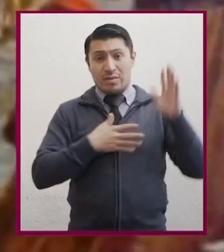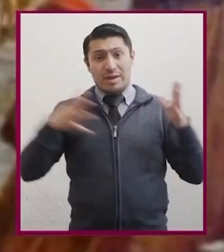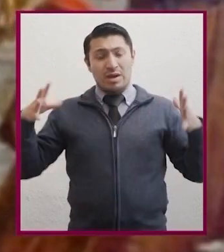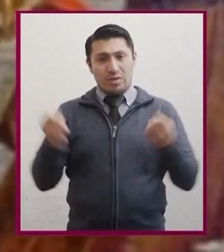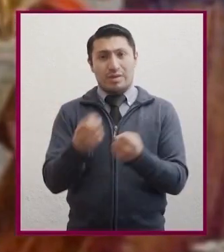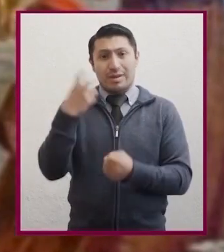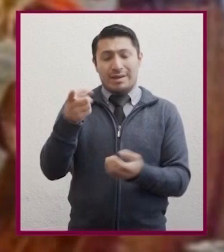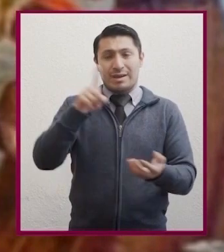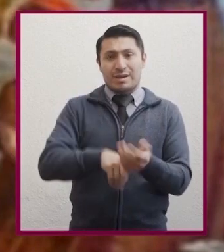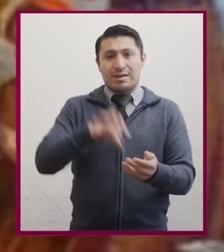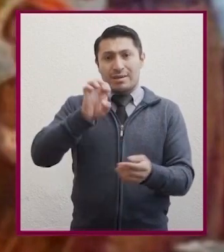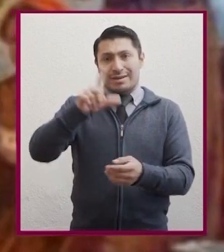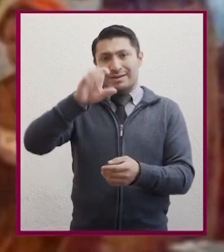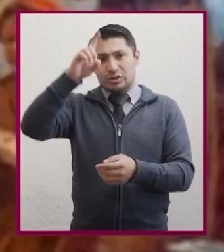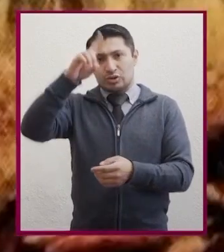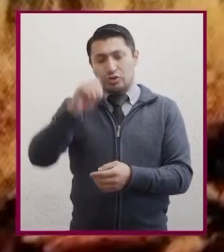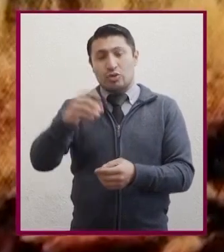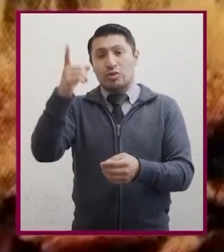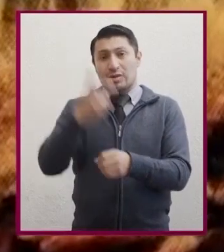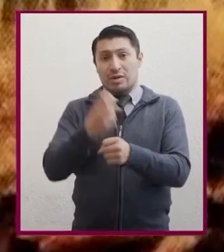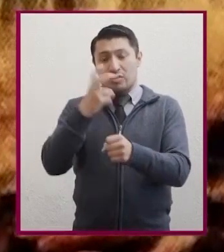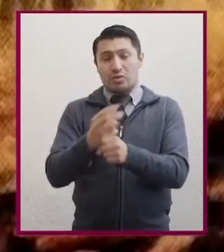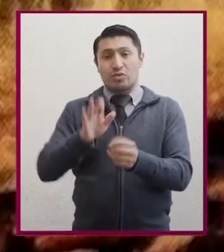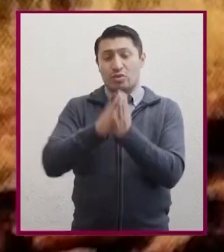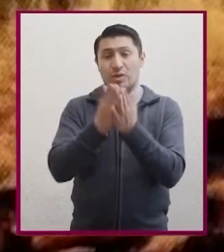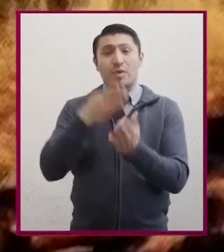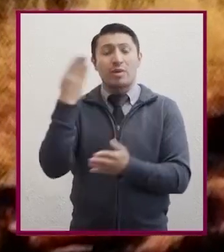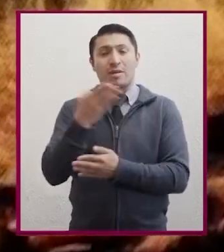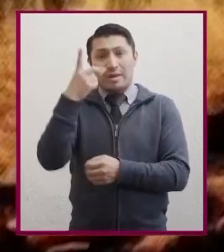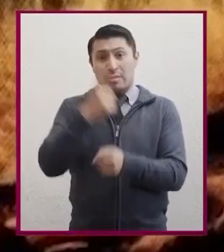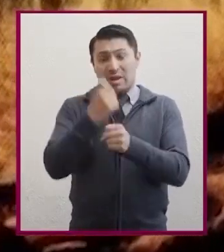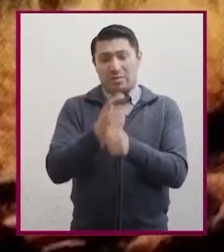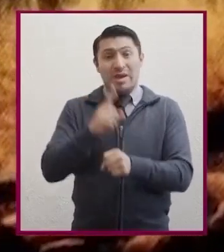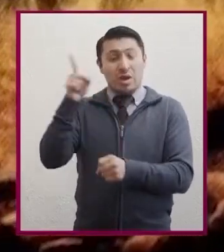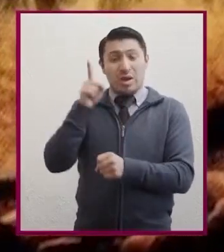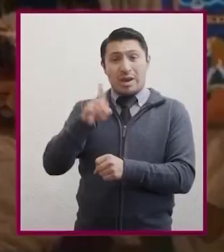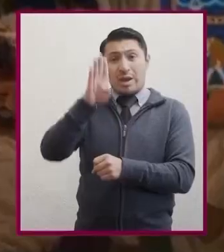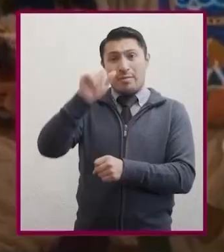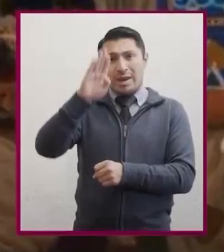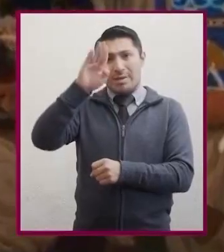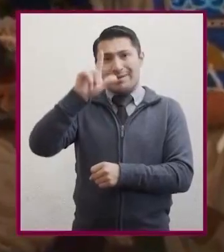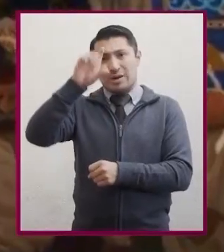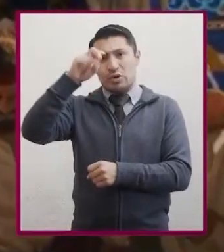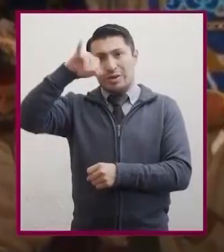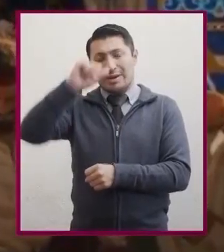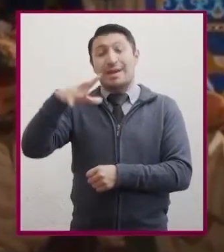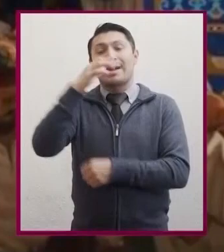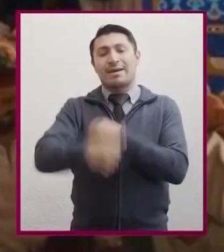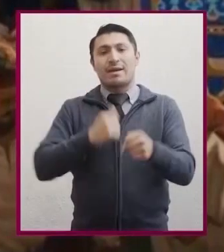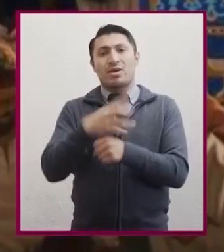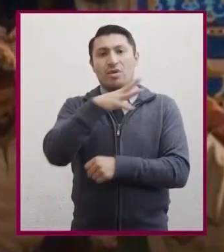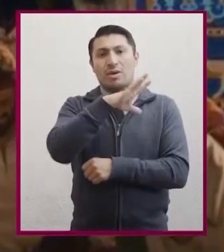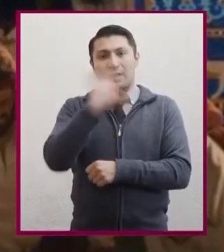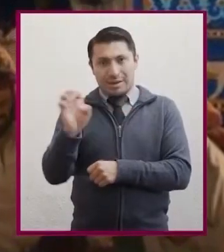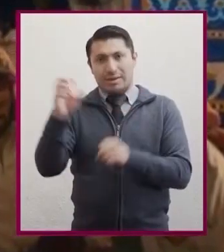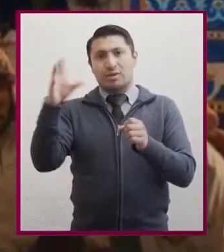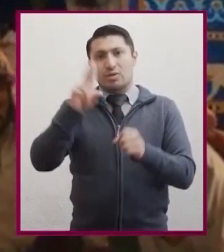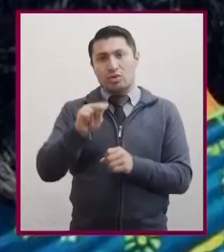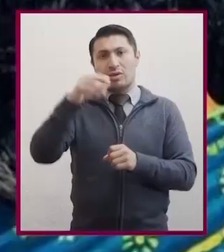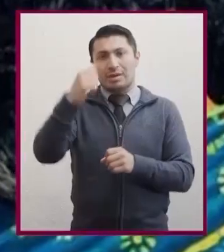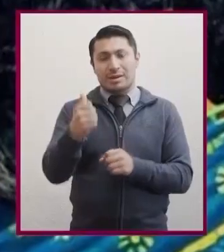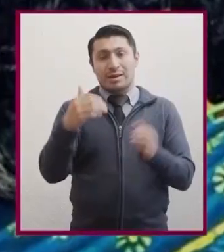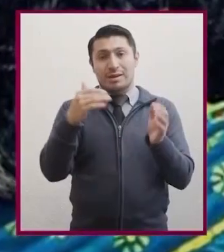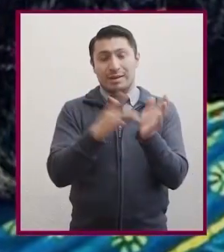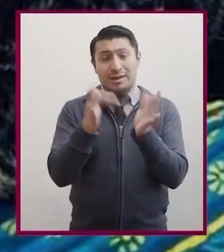el segundo libro de la Biblia. El primer exilio judío sucedió en Babilonia en el año 586 antes de